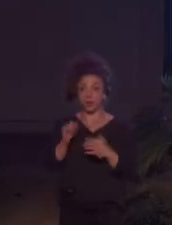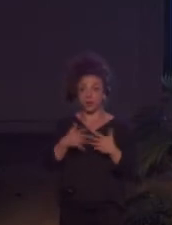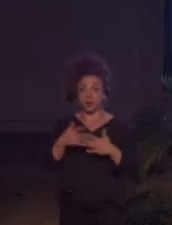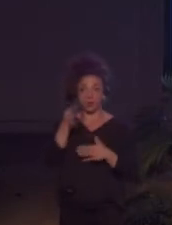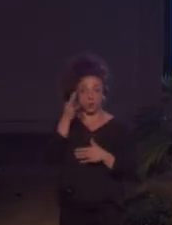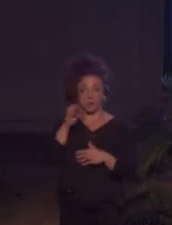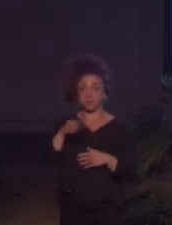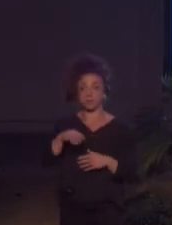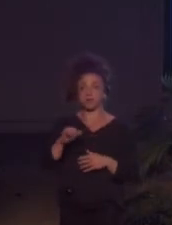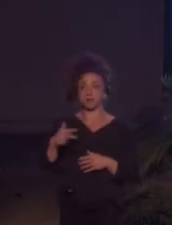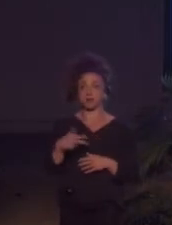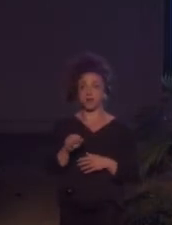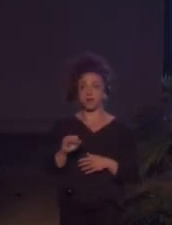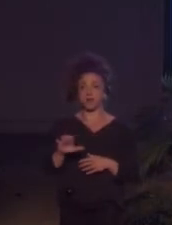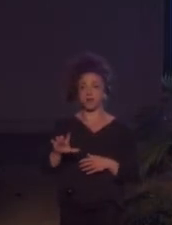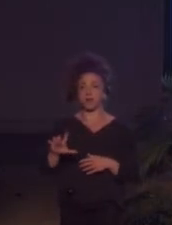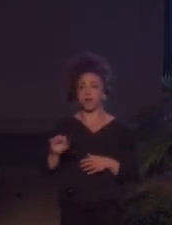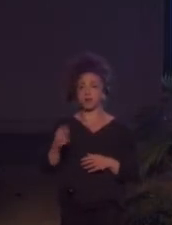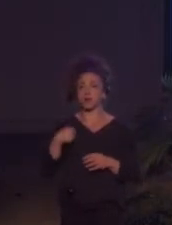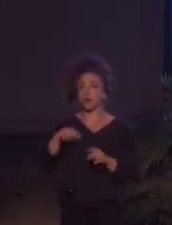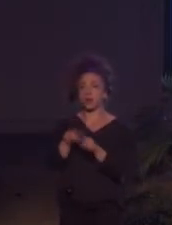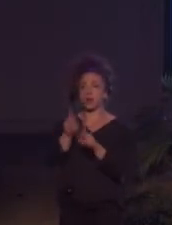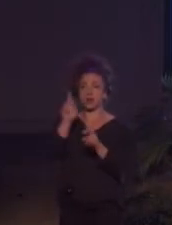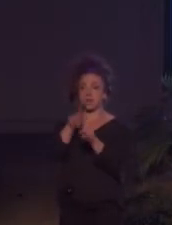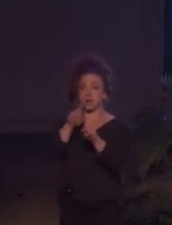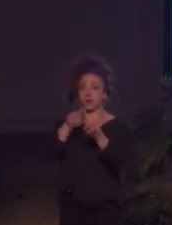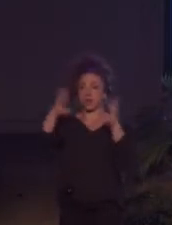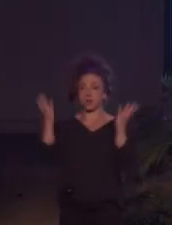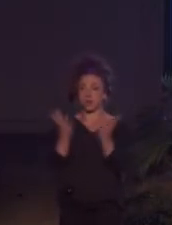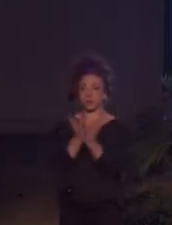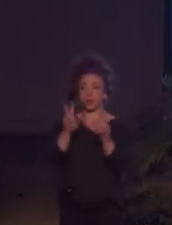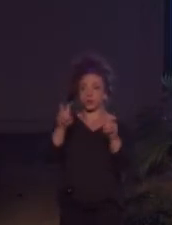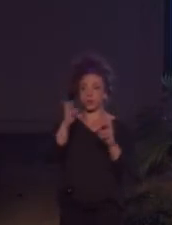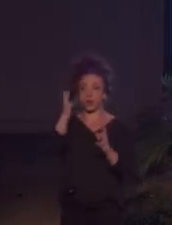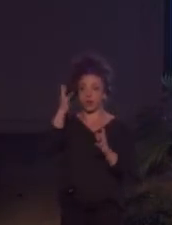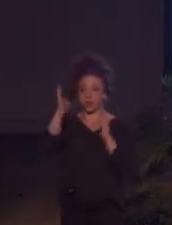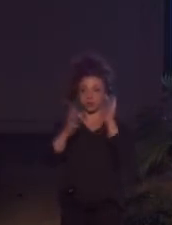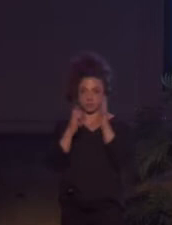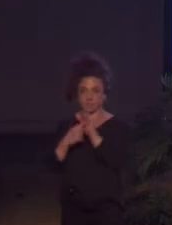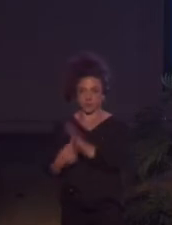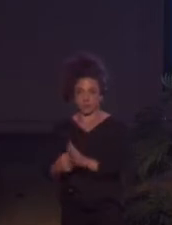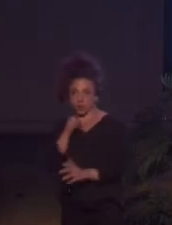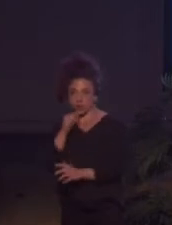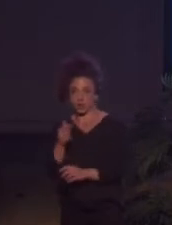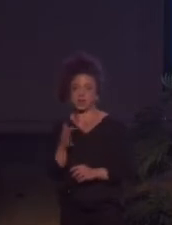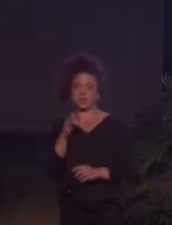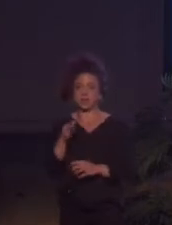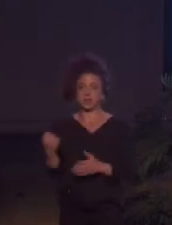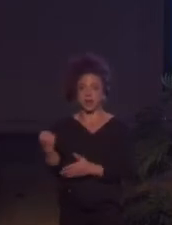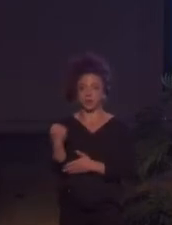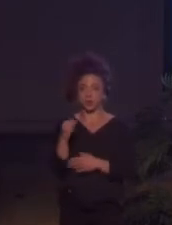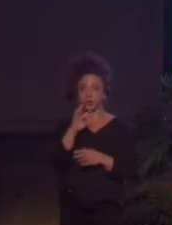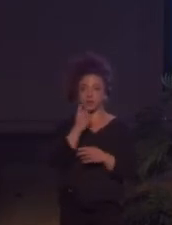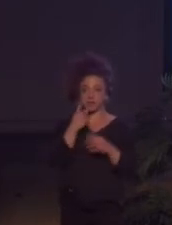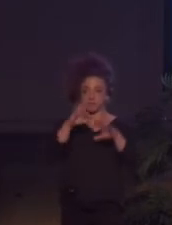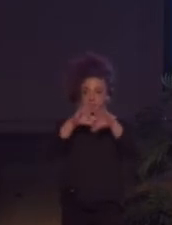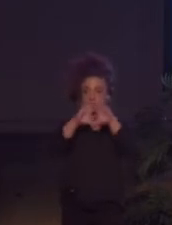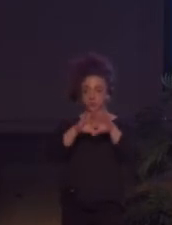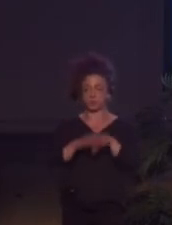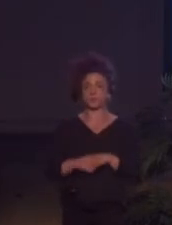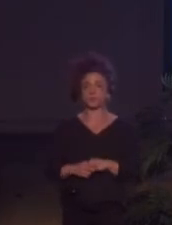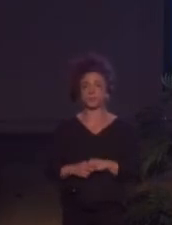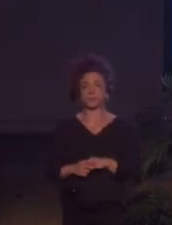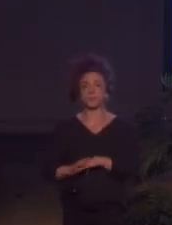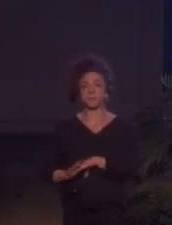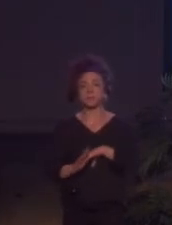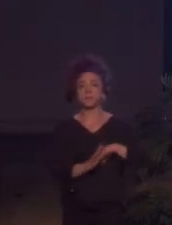que se está volviendo un referente a nivel mundial de antiespecismo, transfeminismo, ¿no? Luego, otras cosas que nos han dicho y